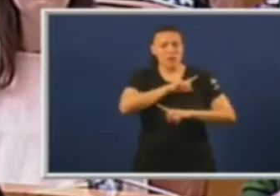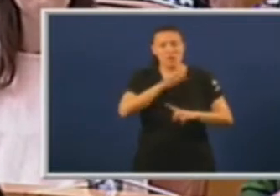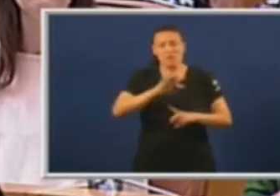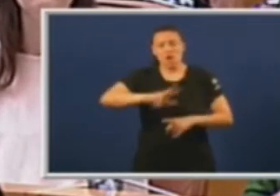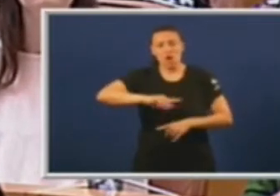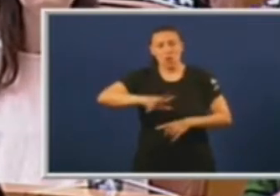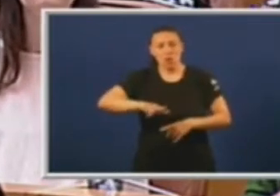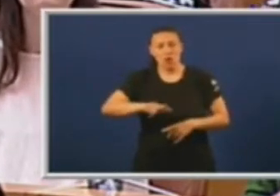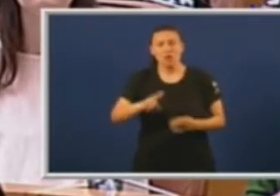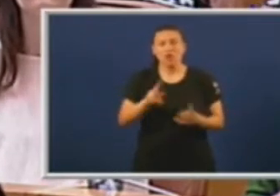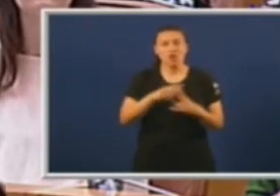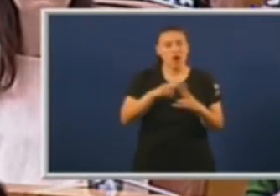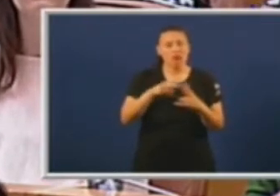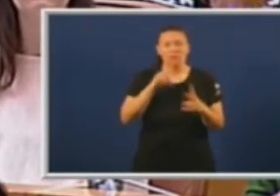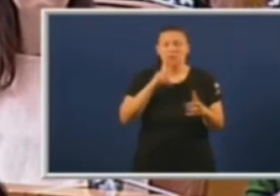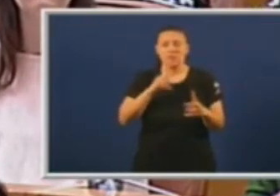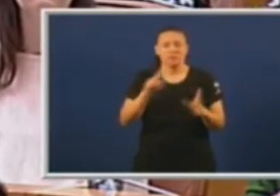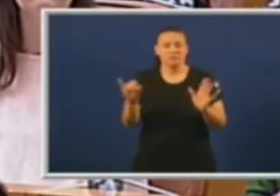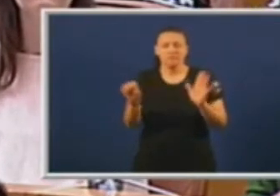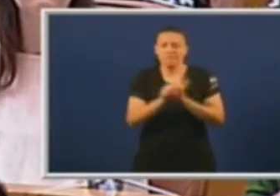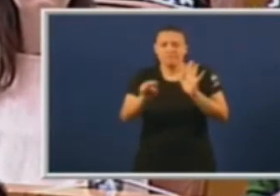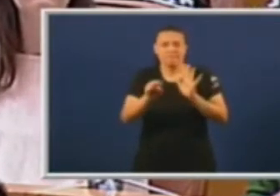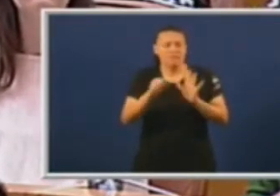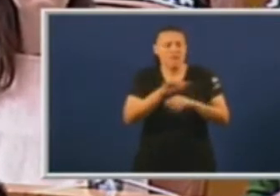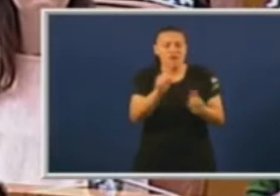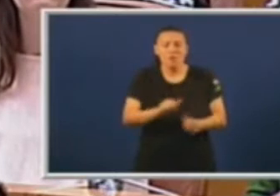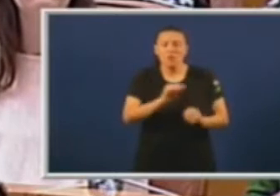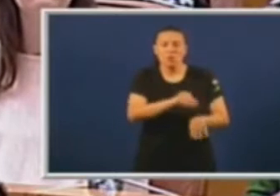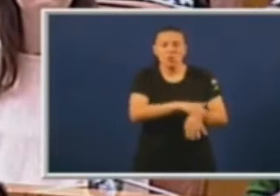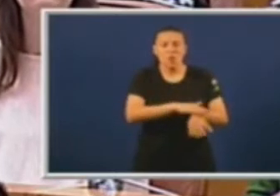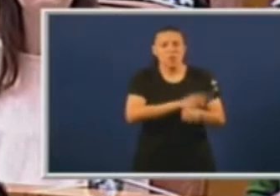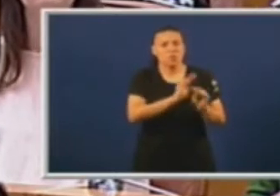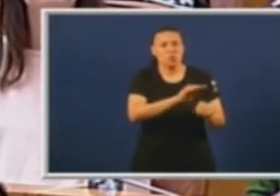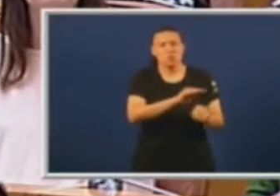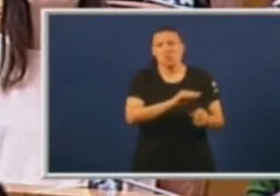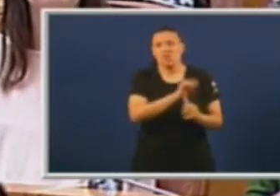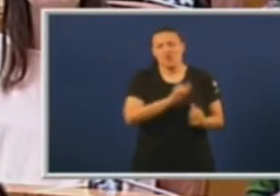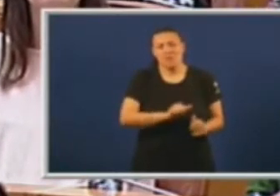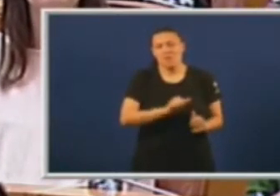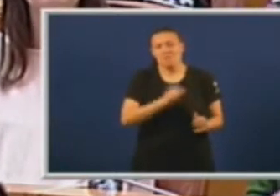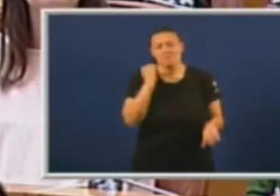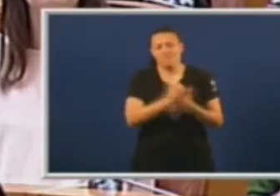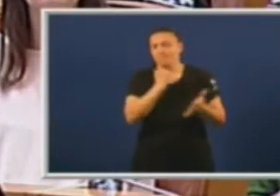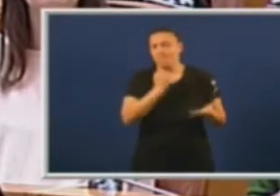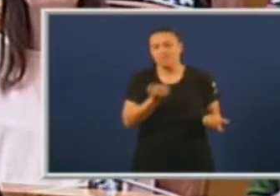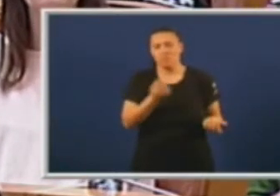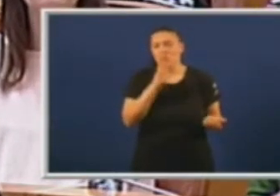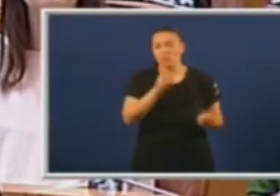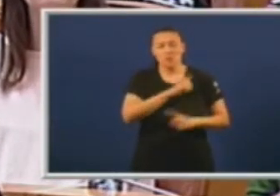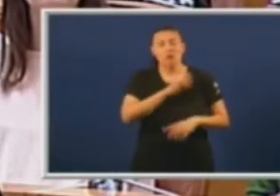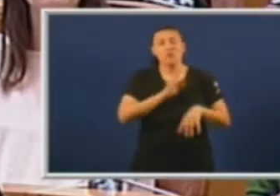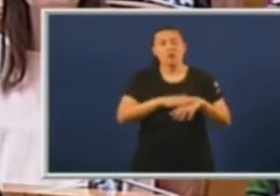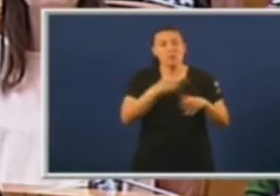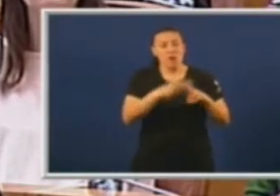corrupción. Dous sinais de identidade da maneira de gobernar do seu partido. O paro, porque as súas políticas económicas